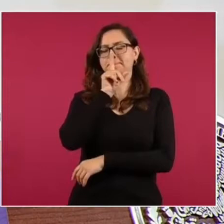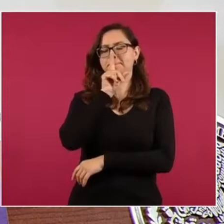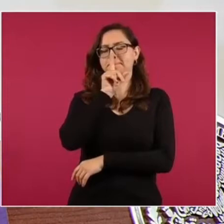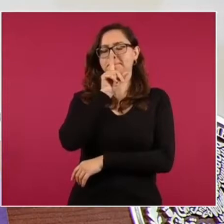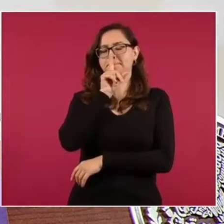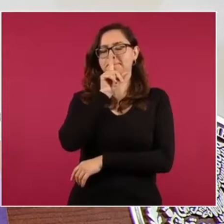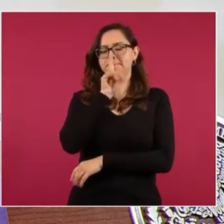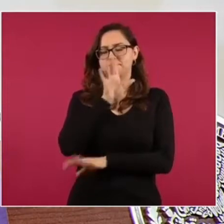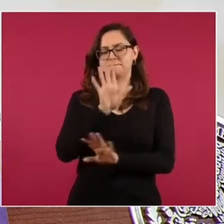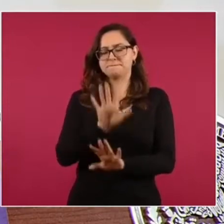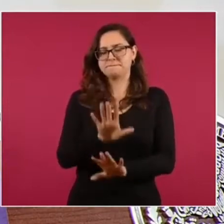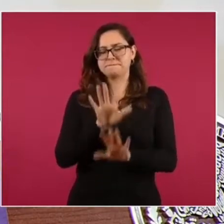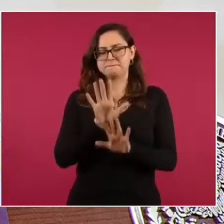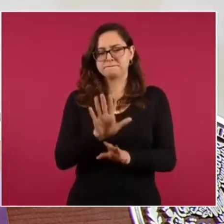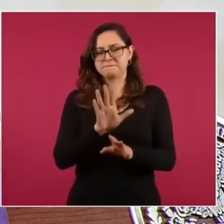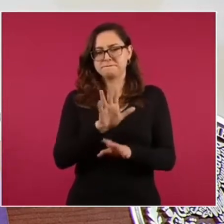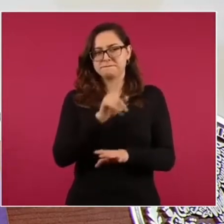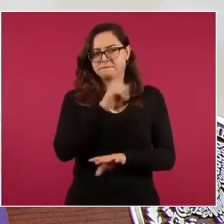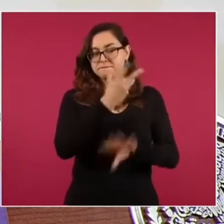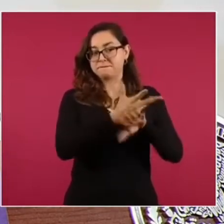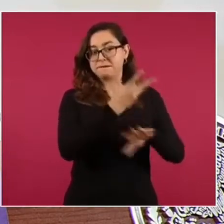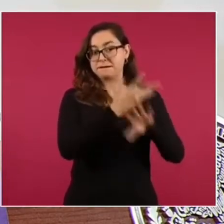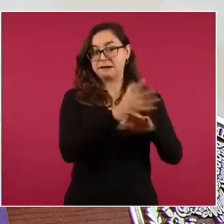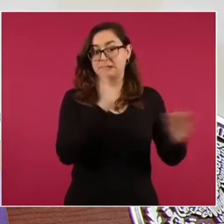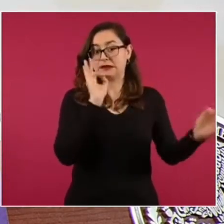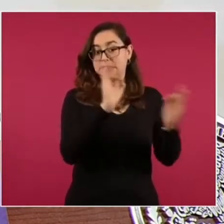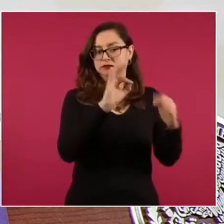para no meternos